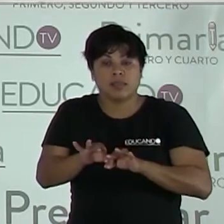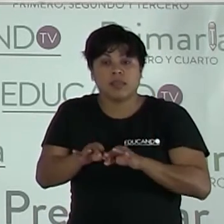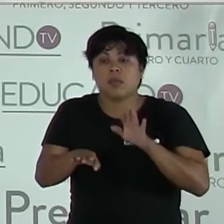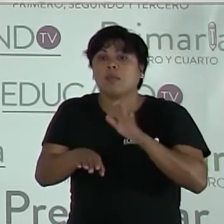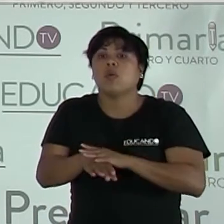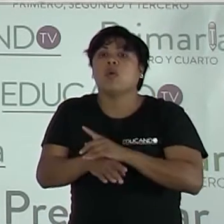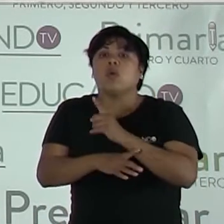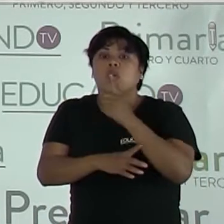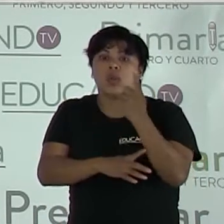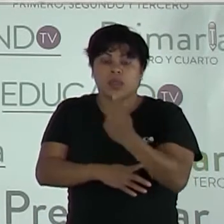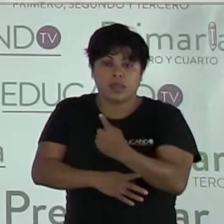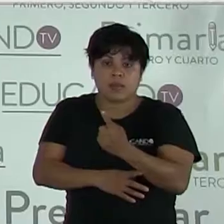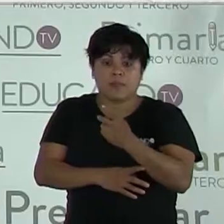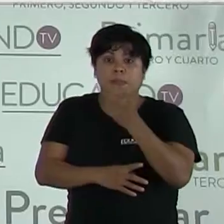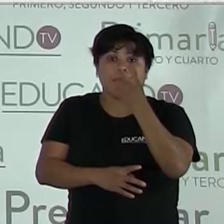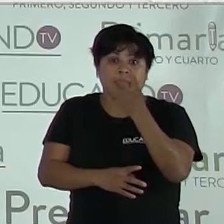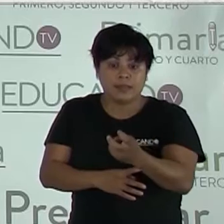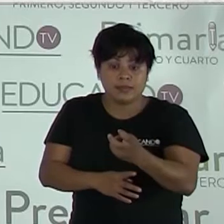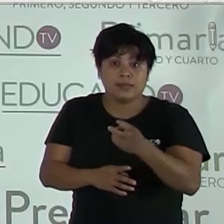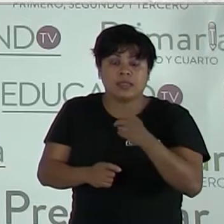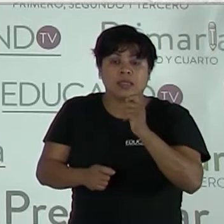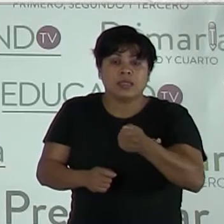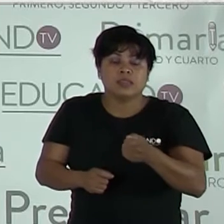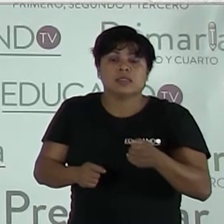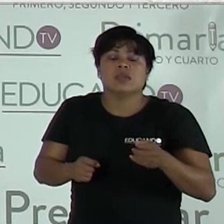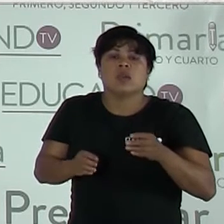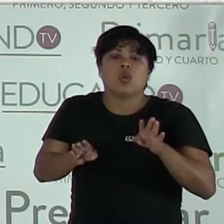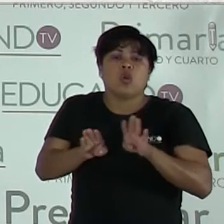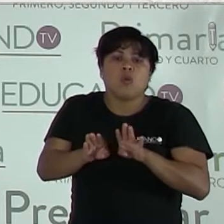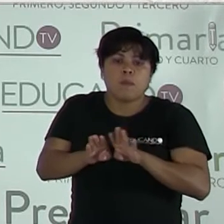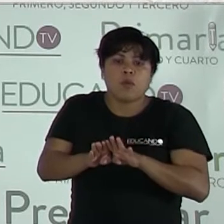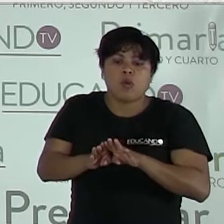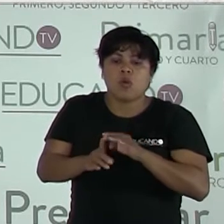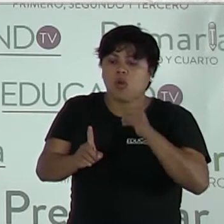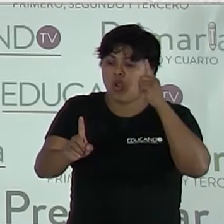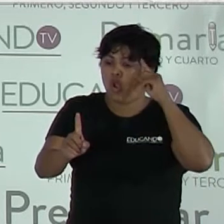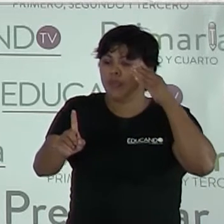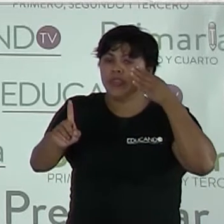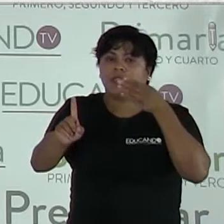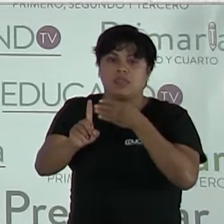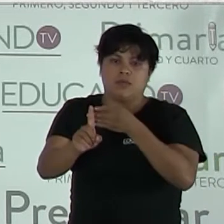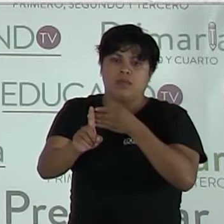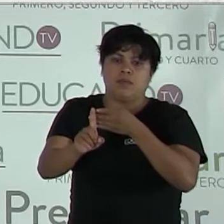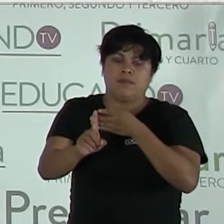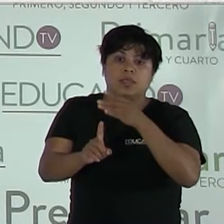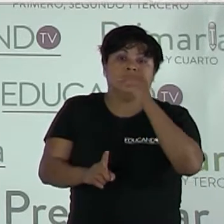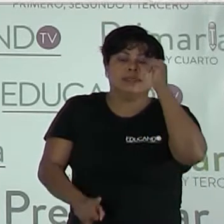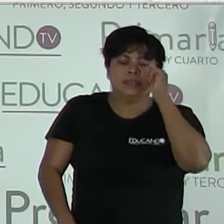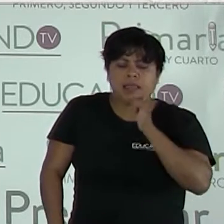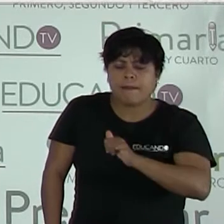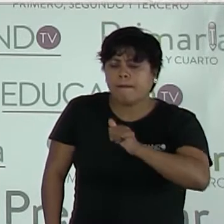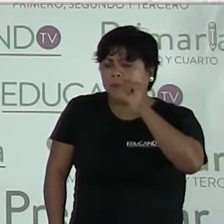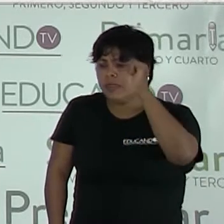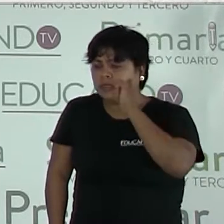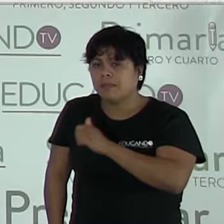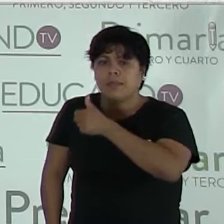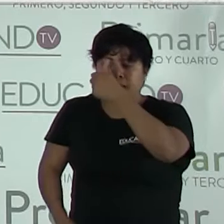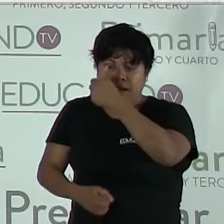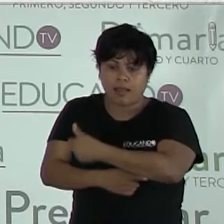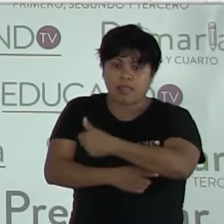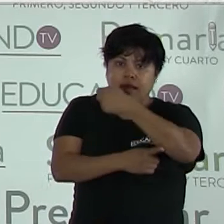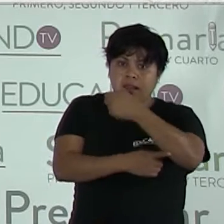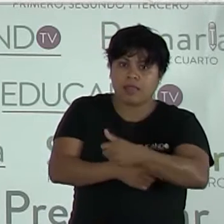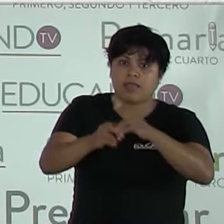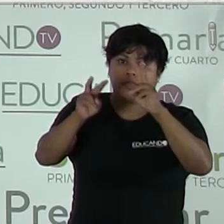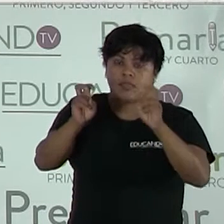parte porque el reportaje tiene que ser de forma objetiva. Siempre cada uno